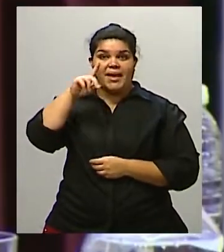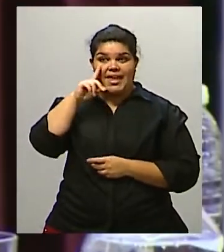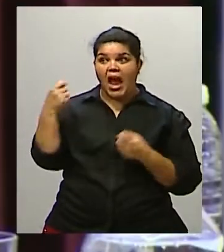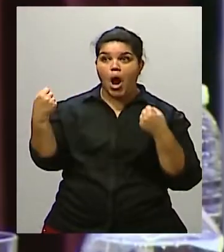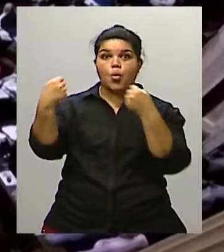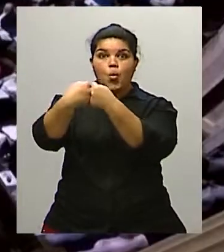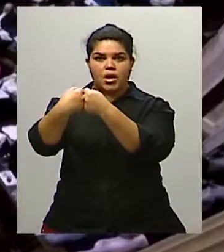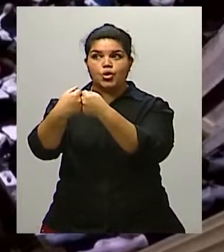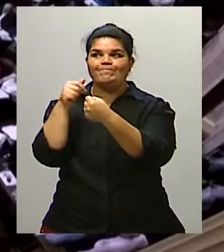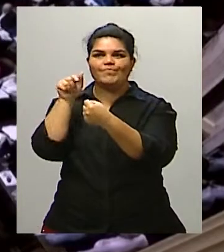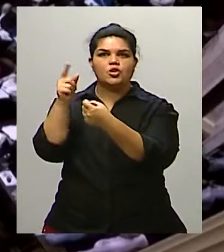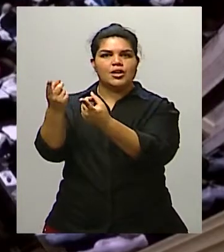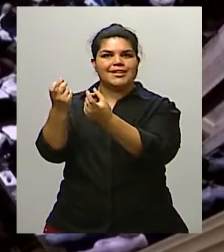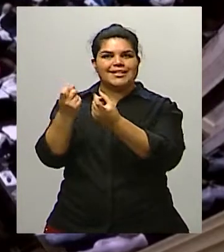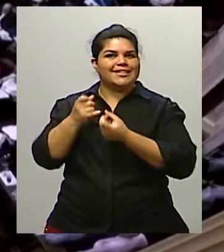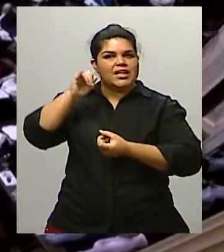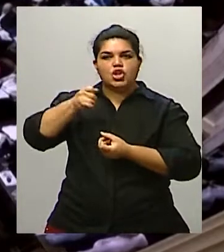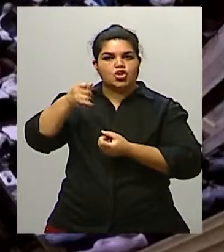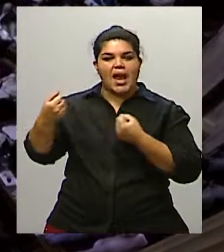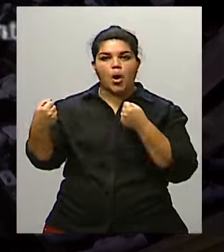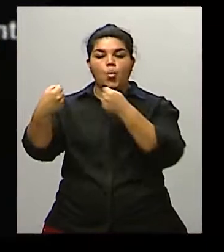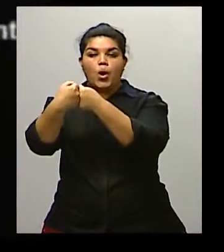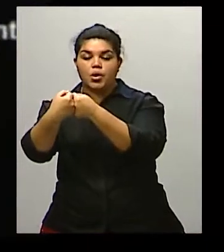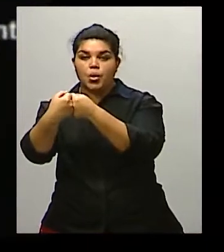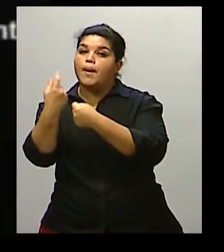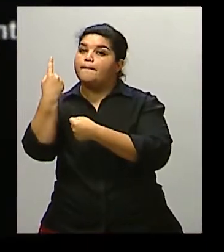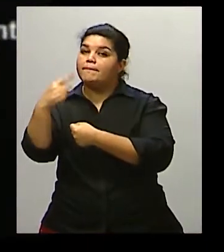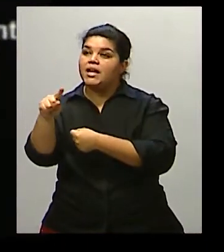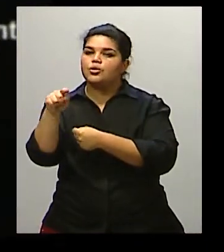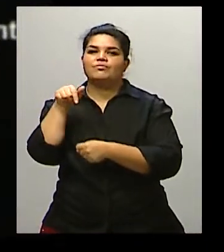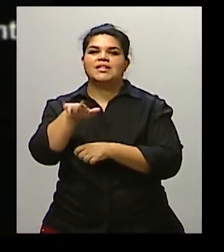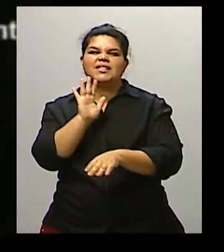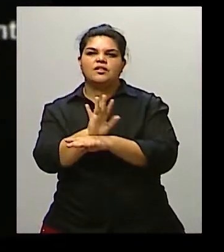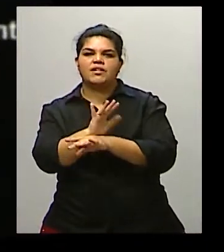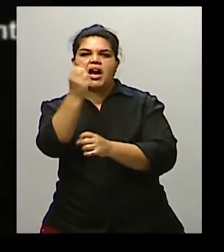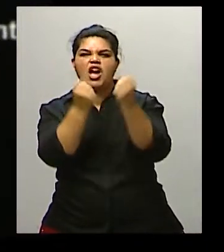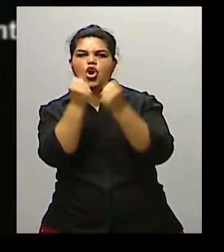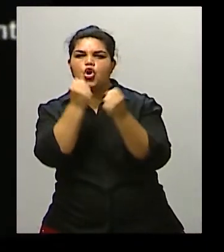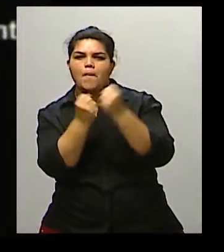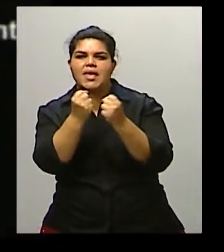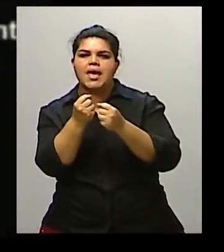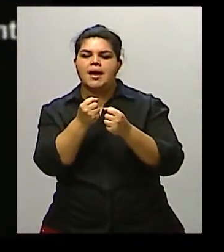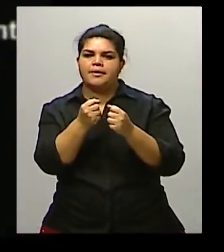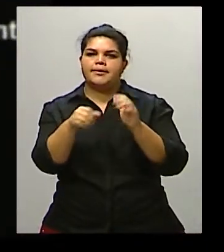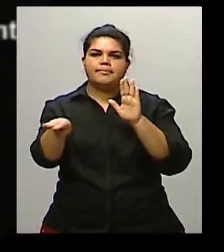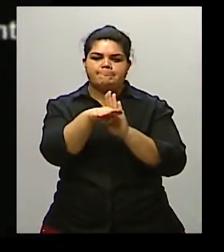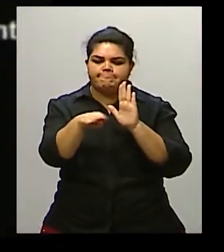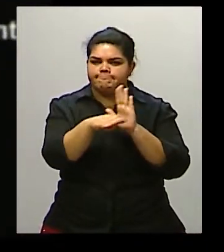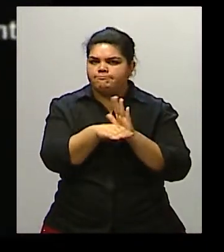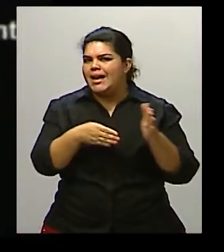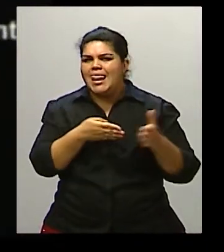necesario, pero imponía unas rigideces extremas en la economía. Rigideces que por la crisis de la